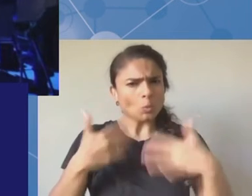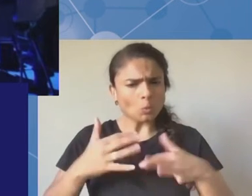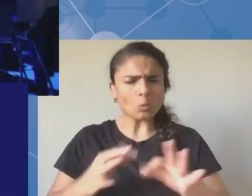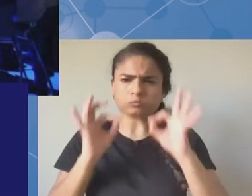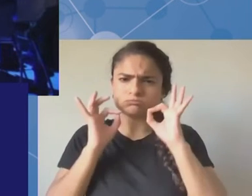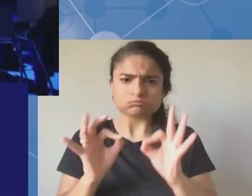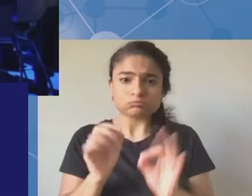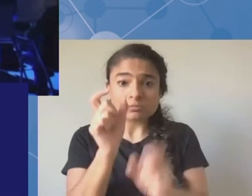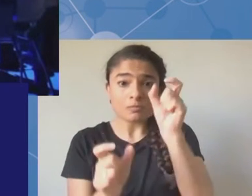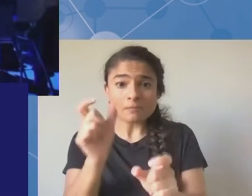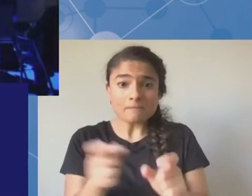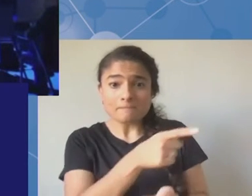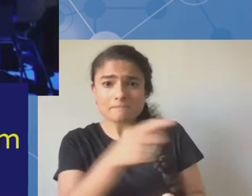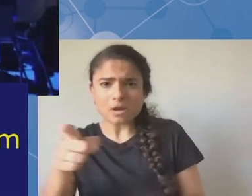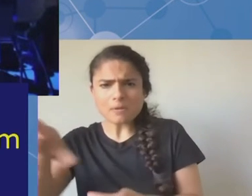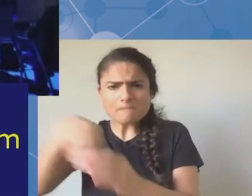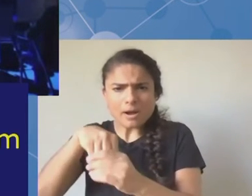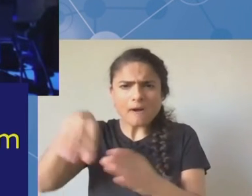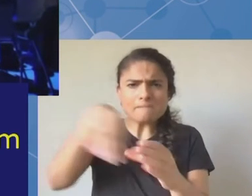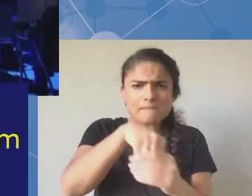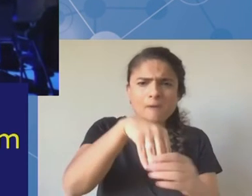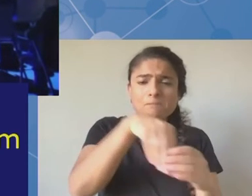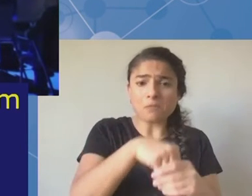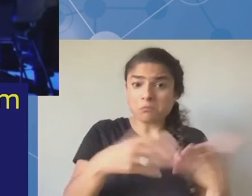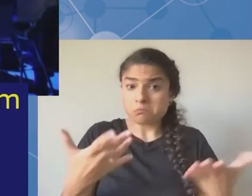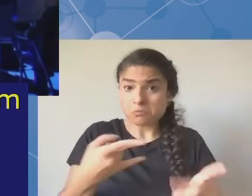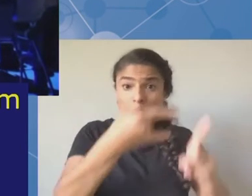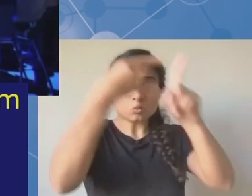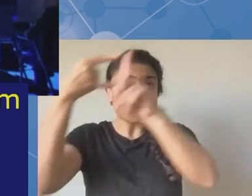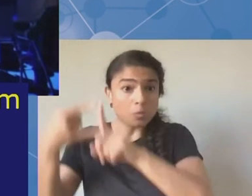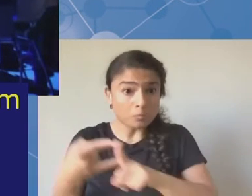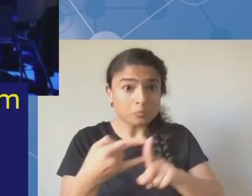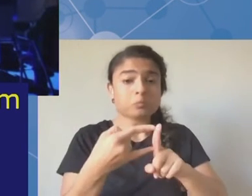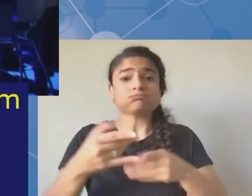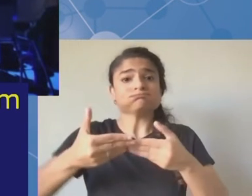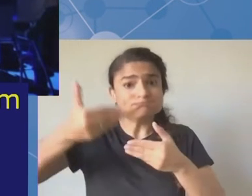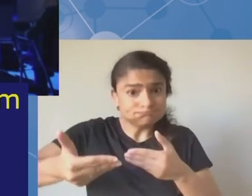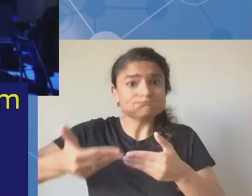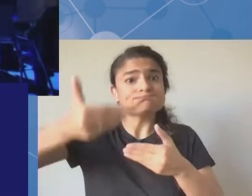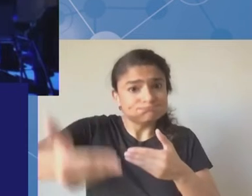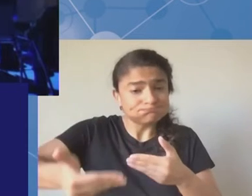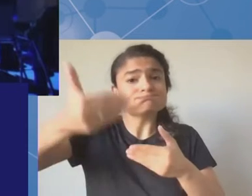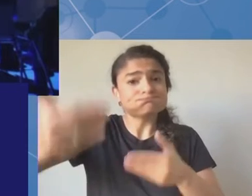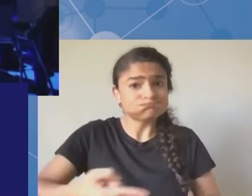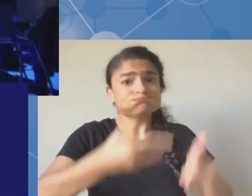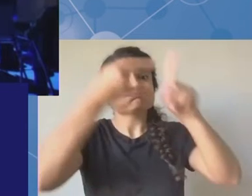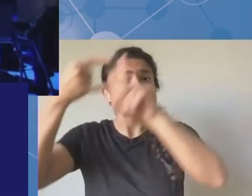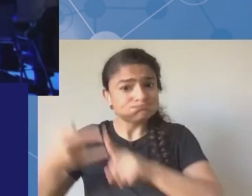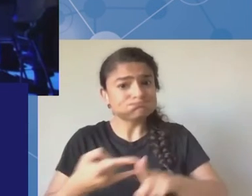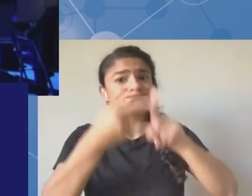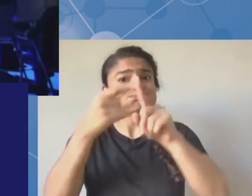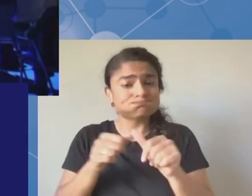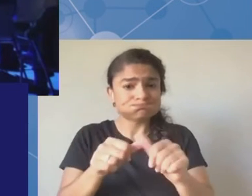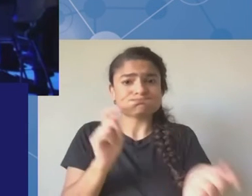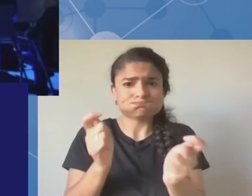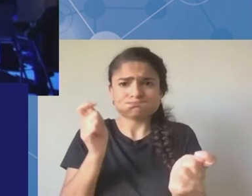diferentes interesados, aunque pienso que sería importante una participación más activa